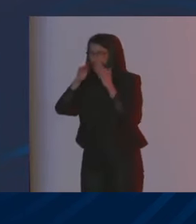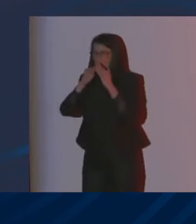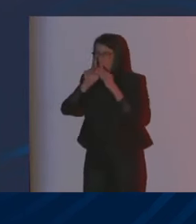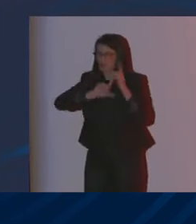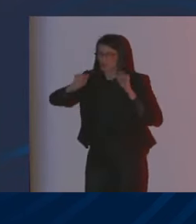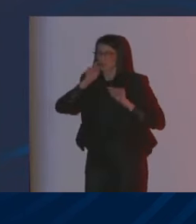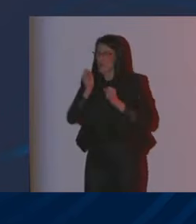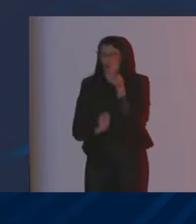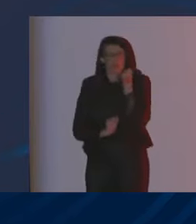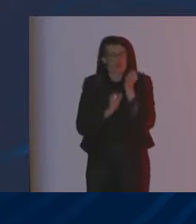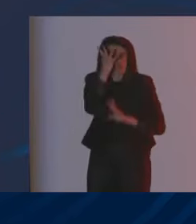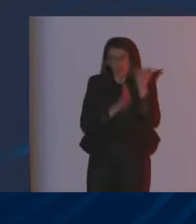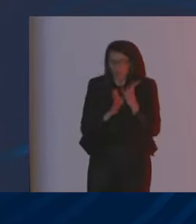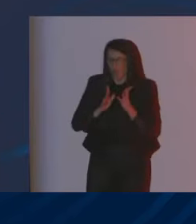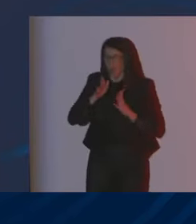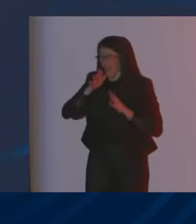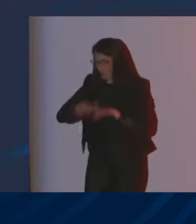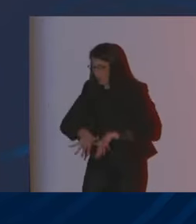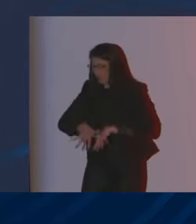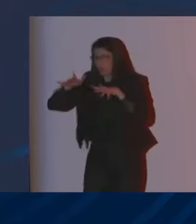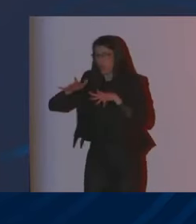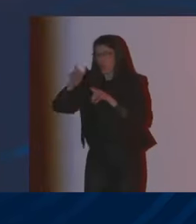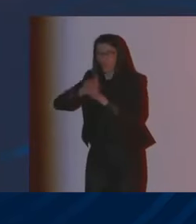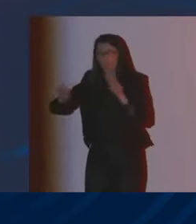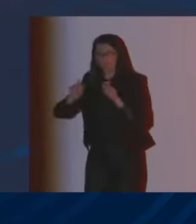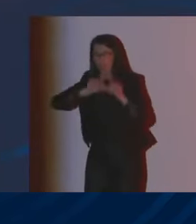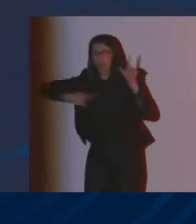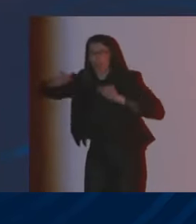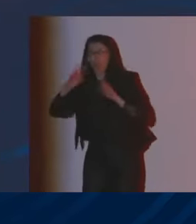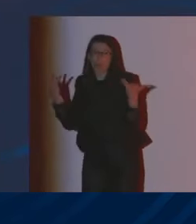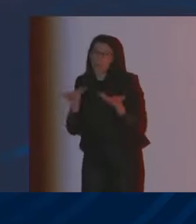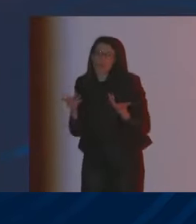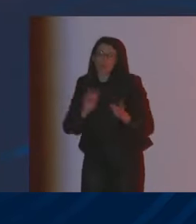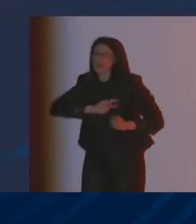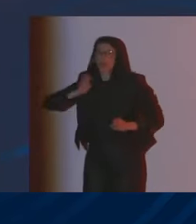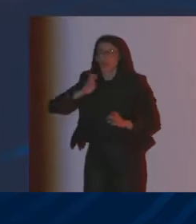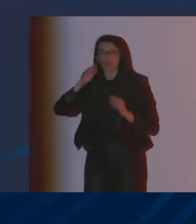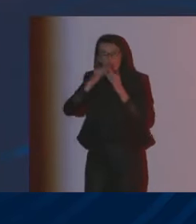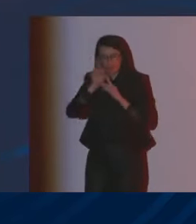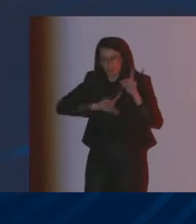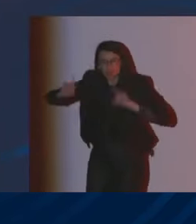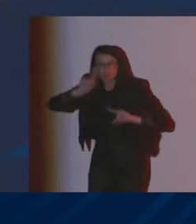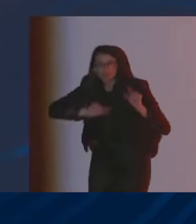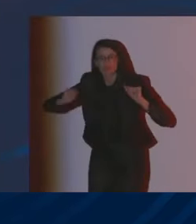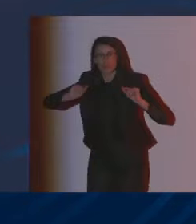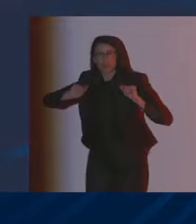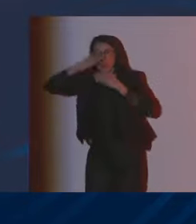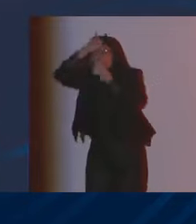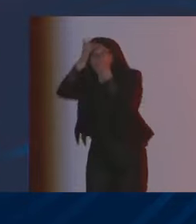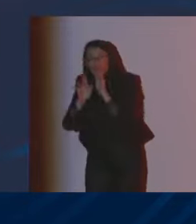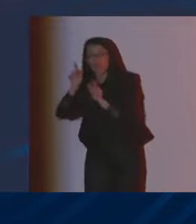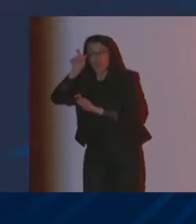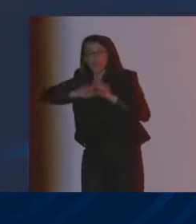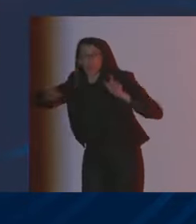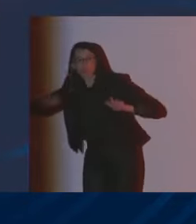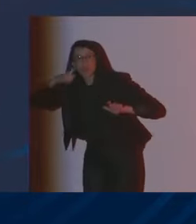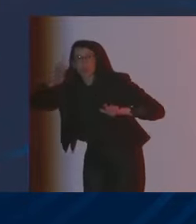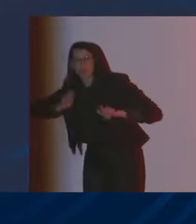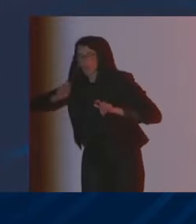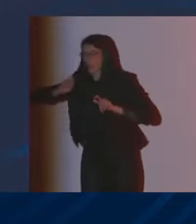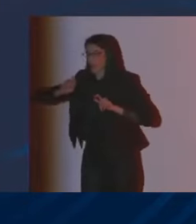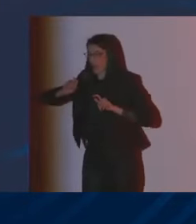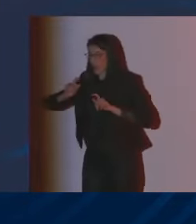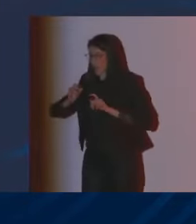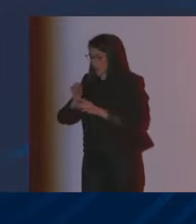las inundaciones o cualquier otra emergencia. Hemos reforzado la atención de la población ucraniana que desde nuestro país trata